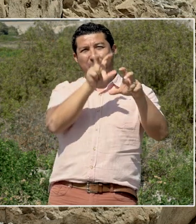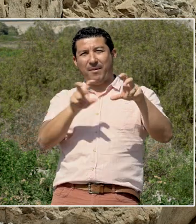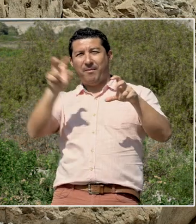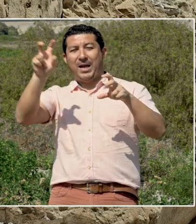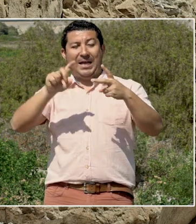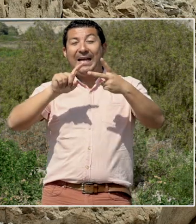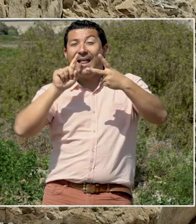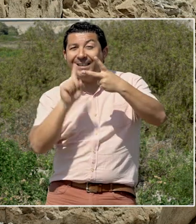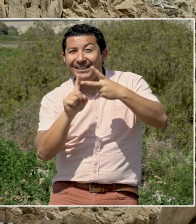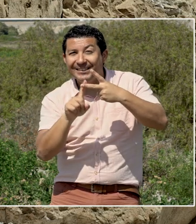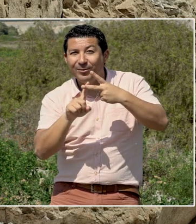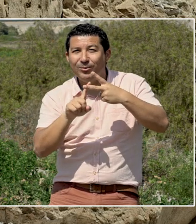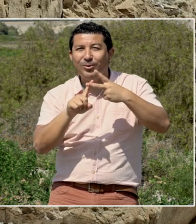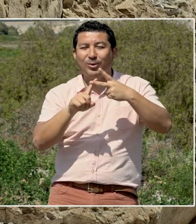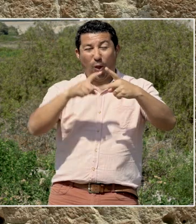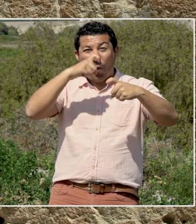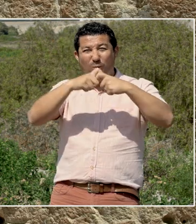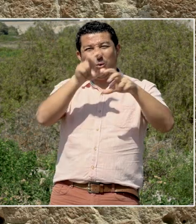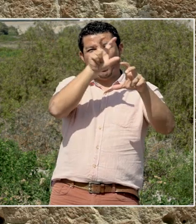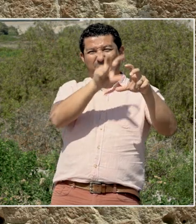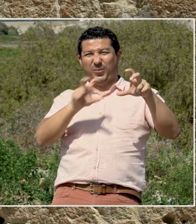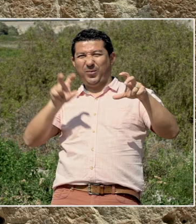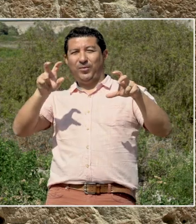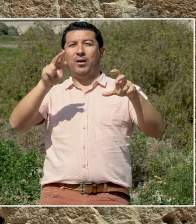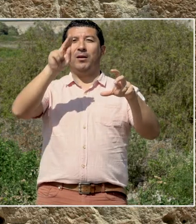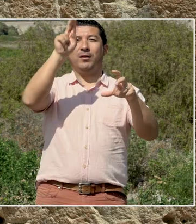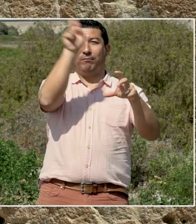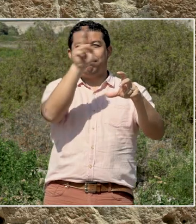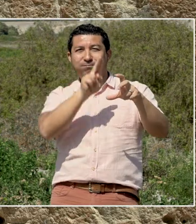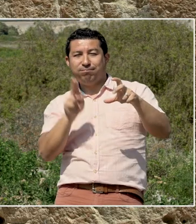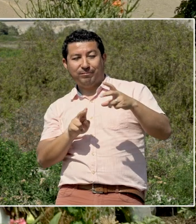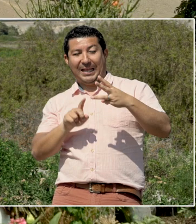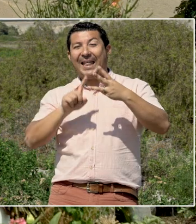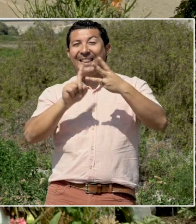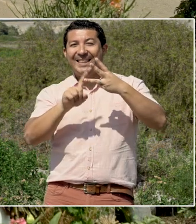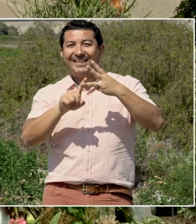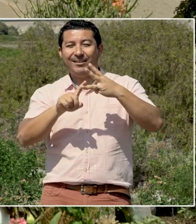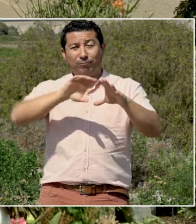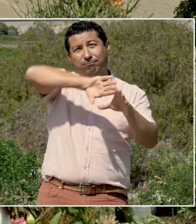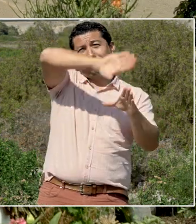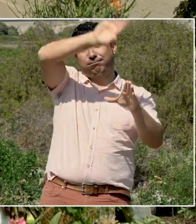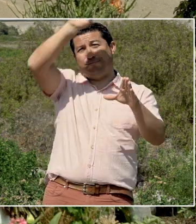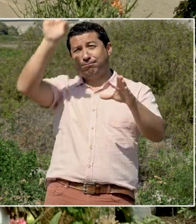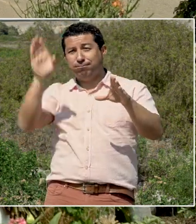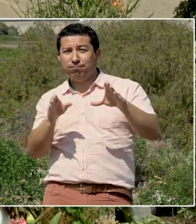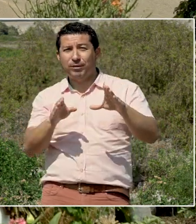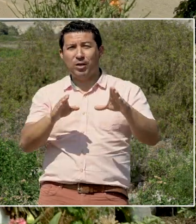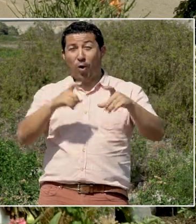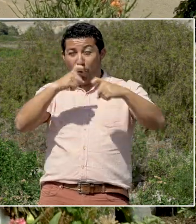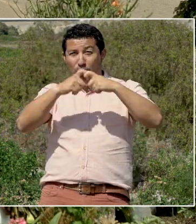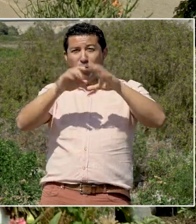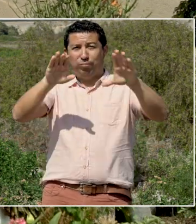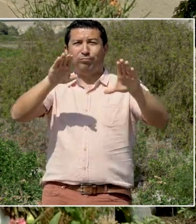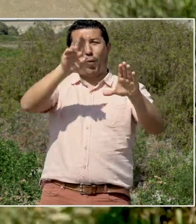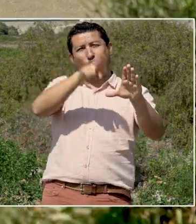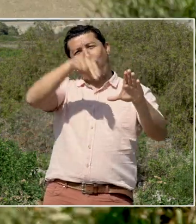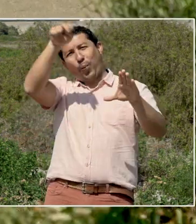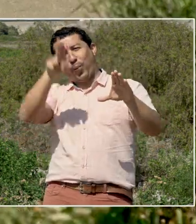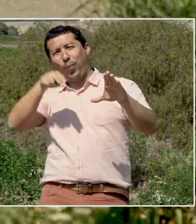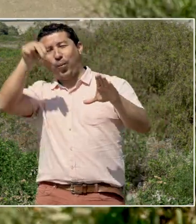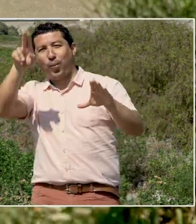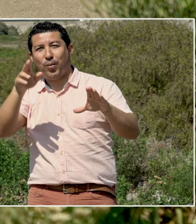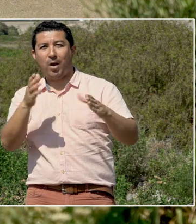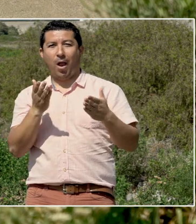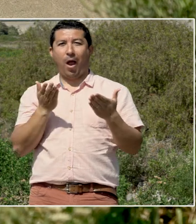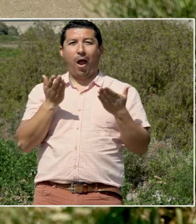petroglifos y pictografías transmitieron ideas sobre ciertos sucesos o